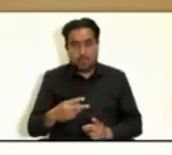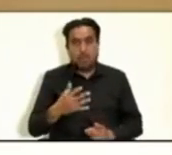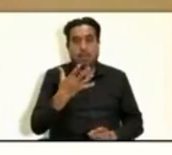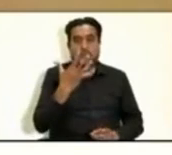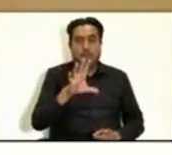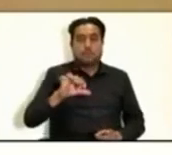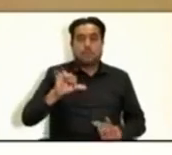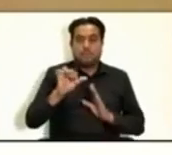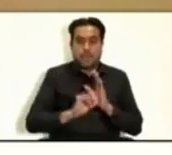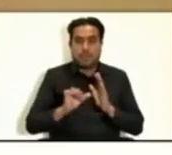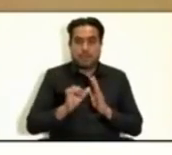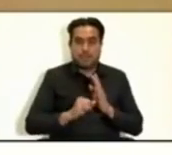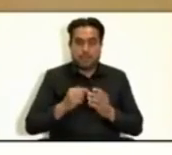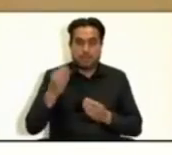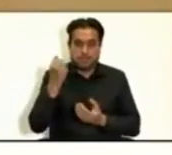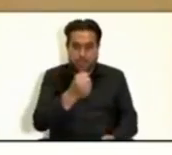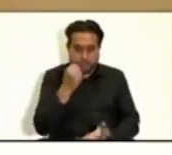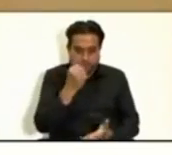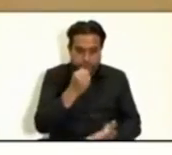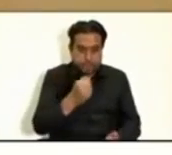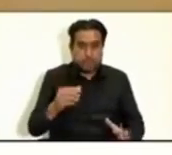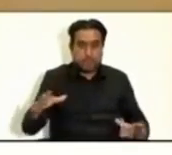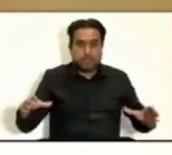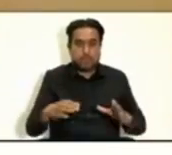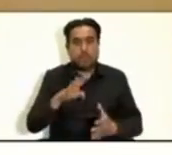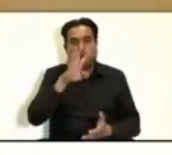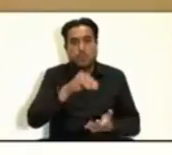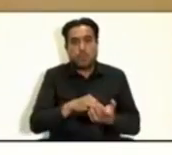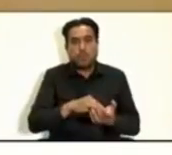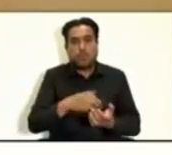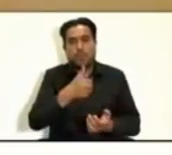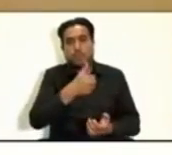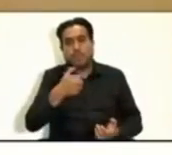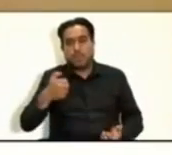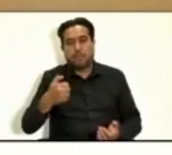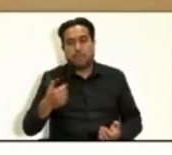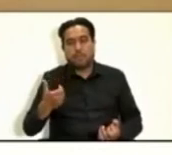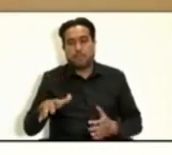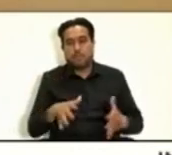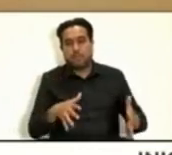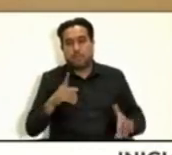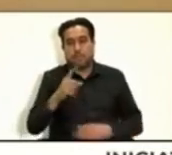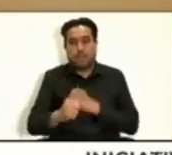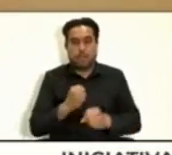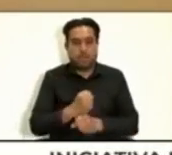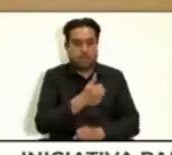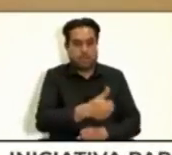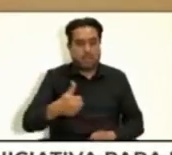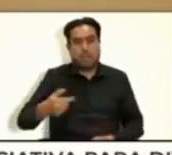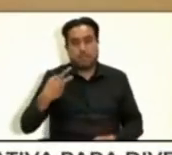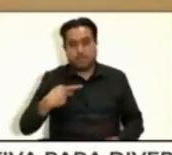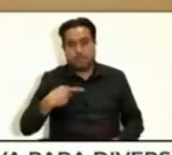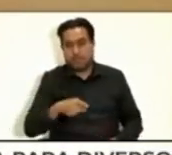del ciclo escolar significaría un gasto de entre cuatro mil y cuatro mil seiscientos pesos anuales por estudiante así